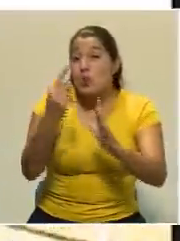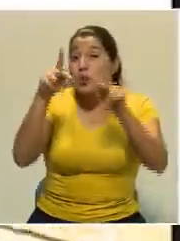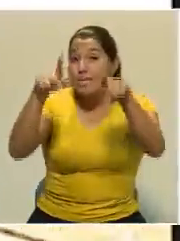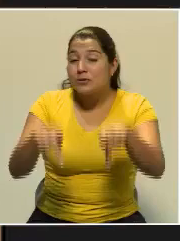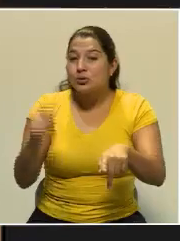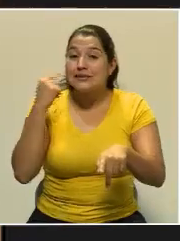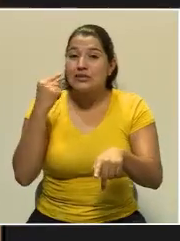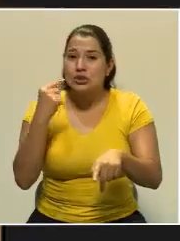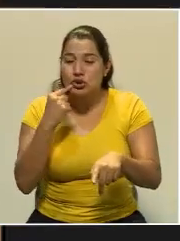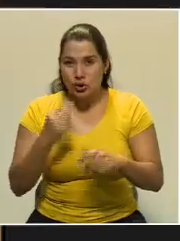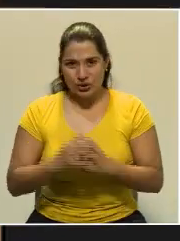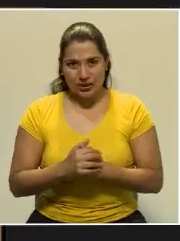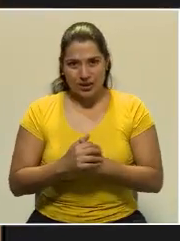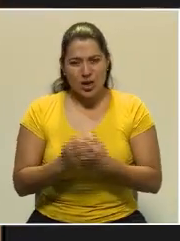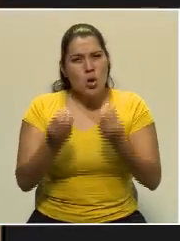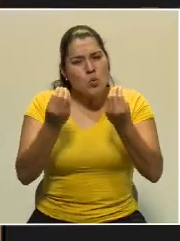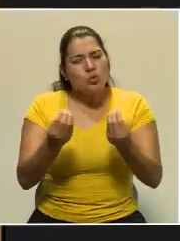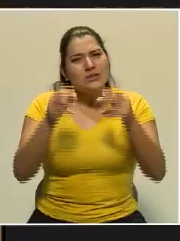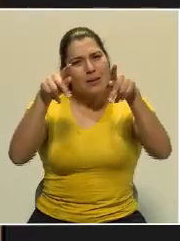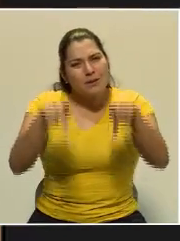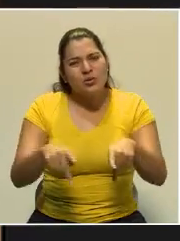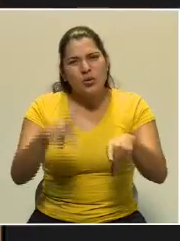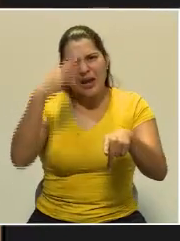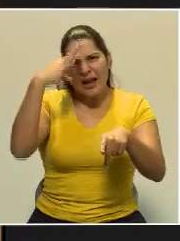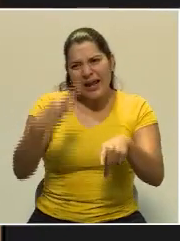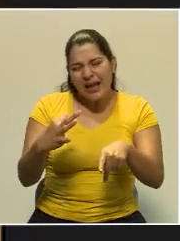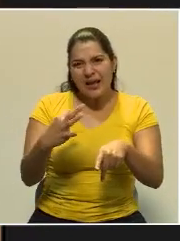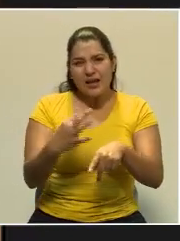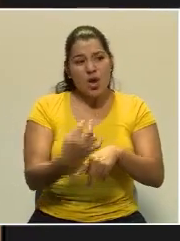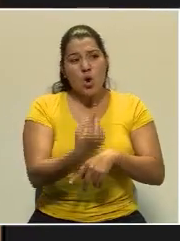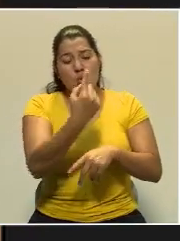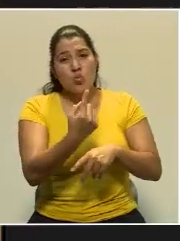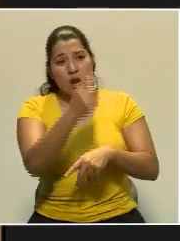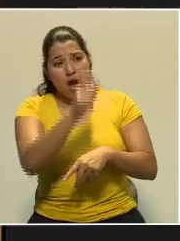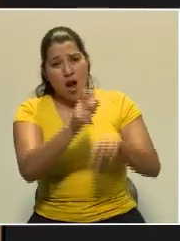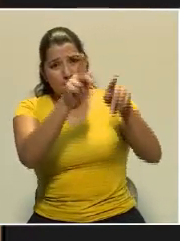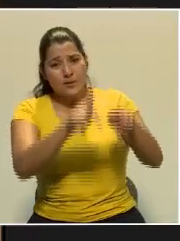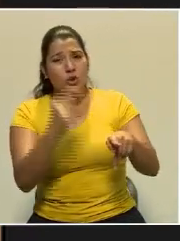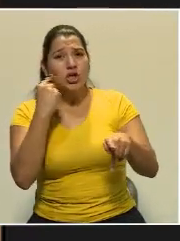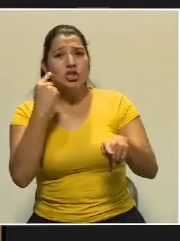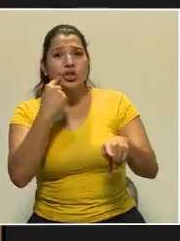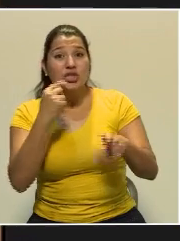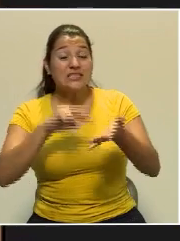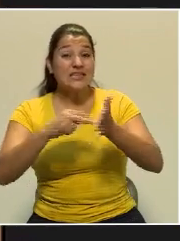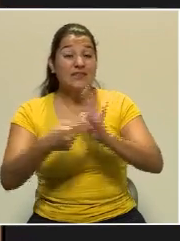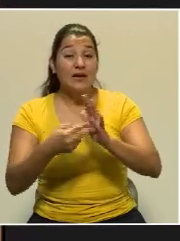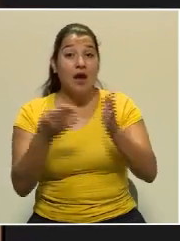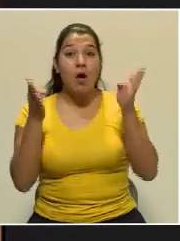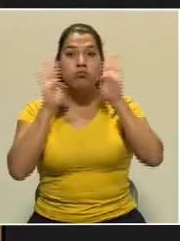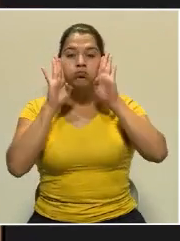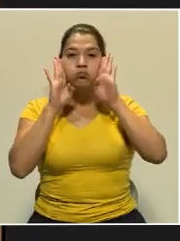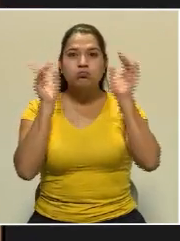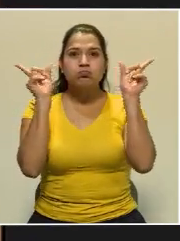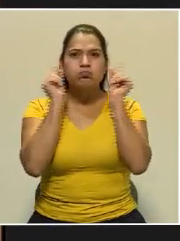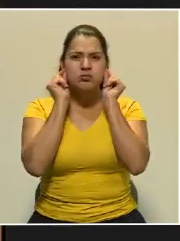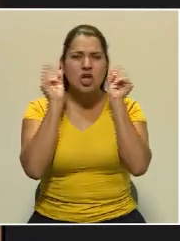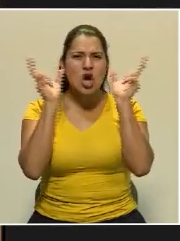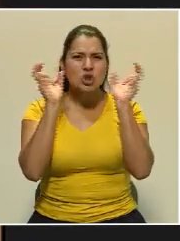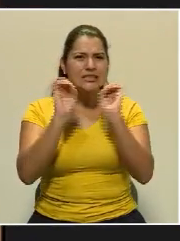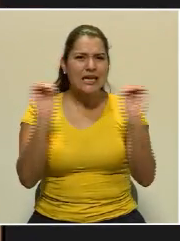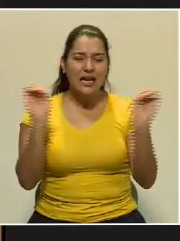auditiva. Muchas de las personas creen que una persona sorda es porque no oye nada. No solamente esto,